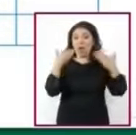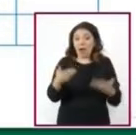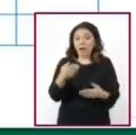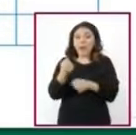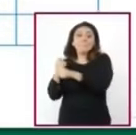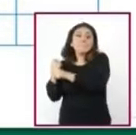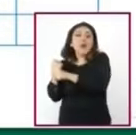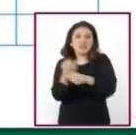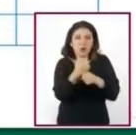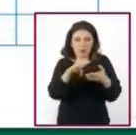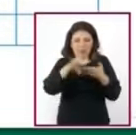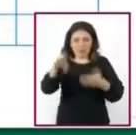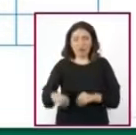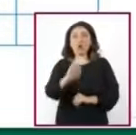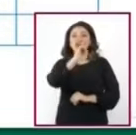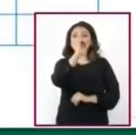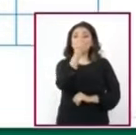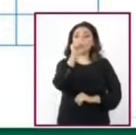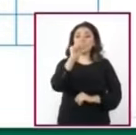el béisbol,